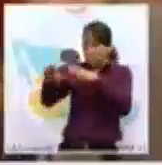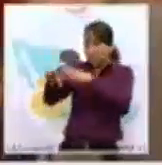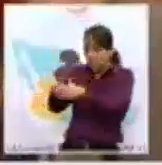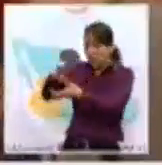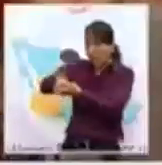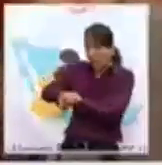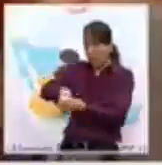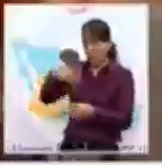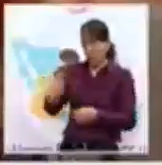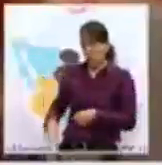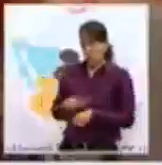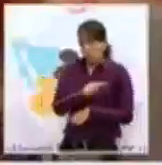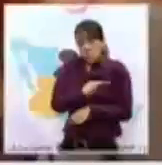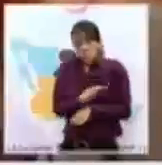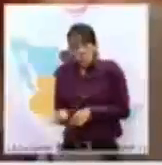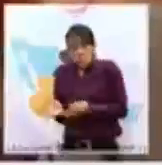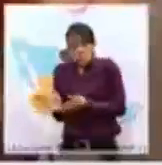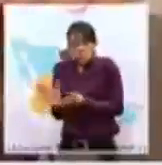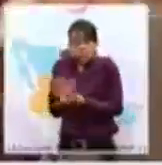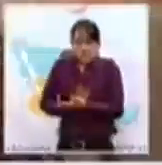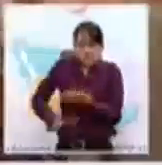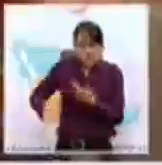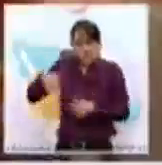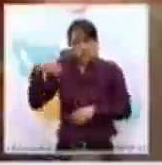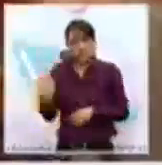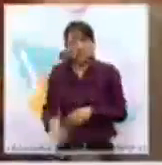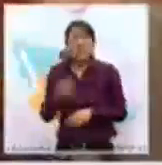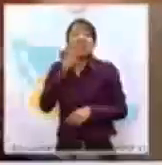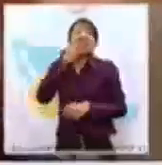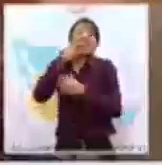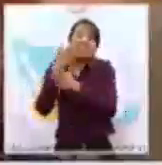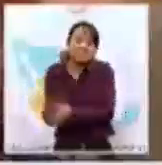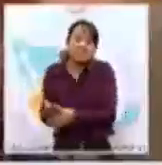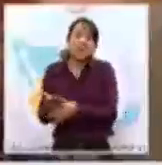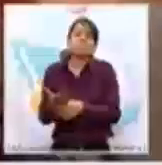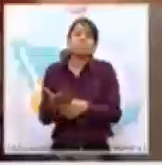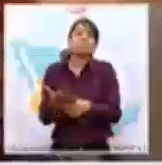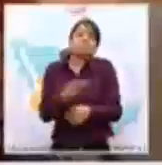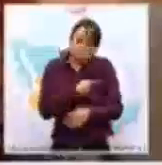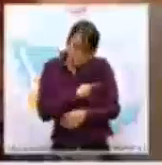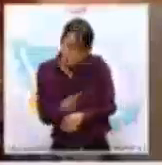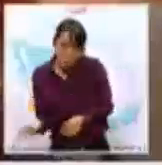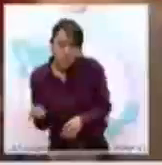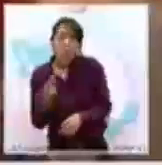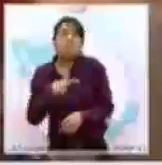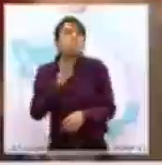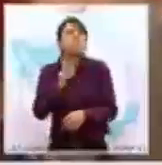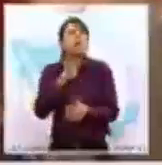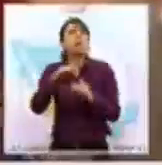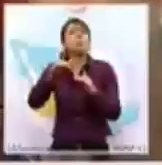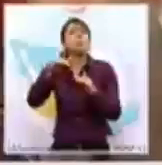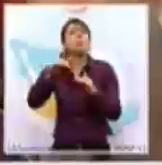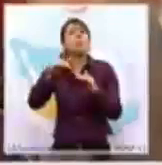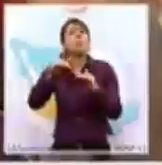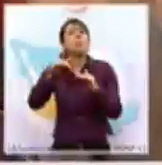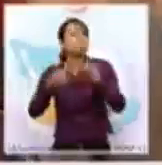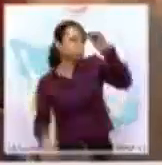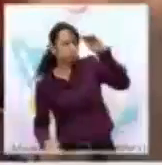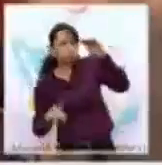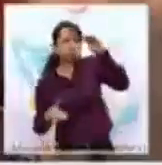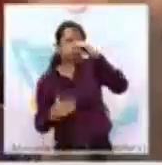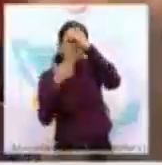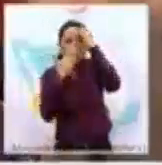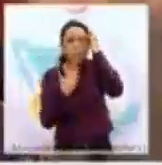o la pobreza era más generalizada, normalmente era pobreza, pero no desigualdad. Y con esta revelación creo que será interesante